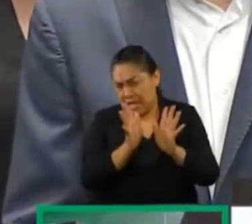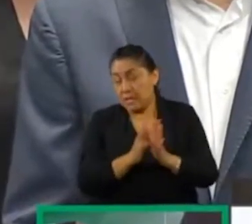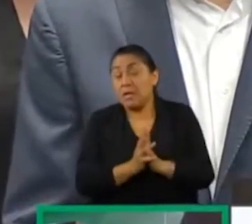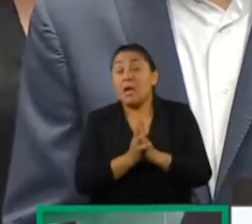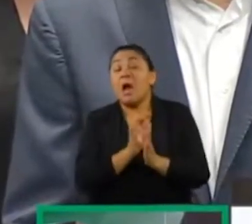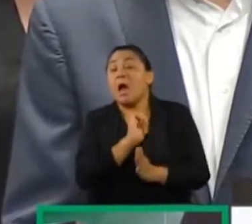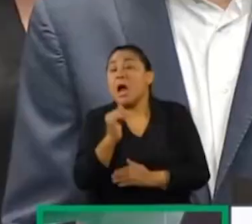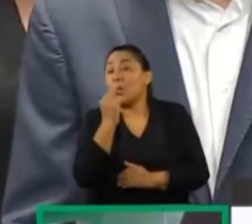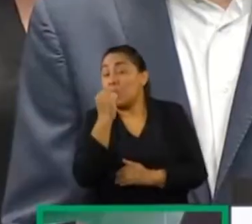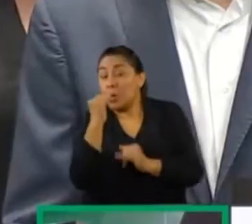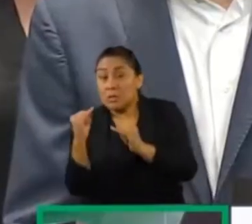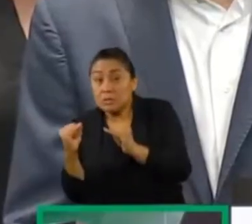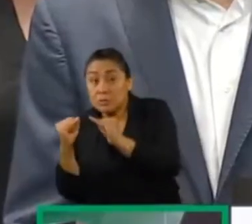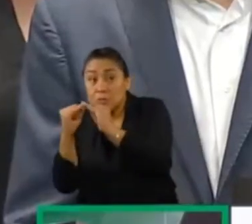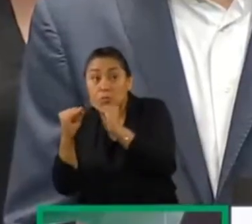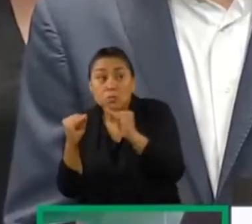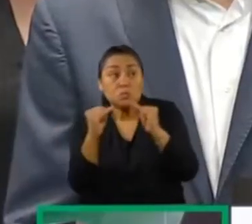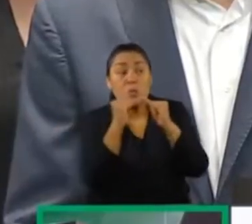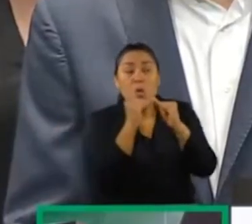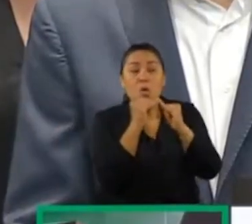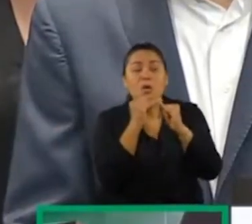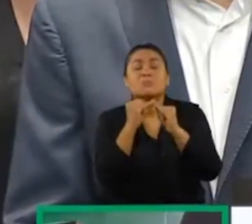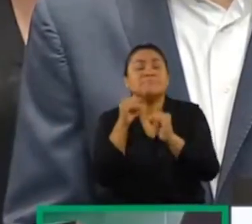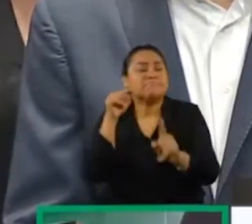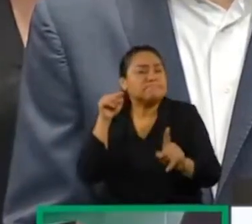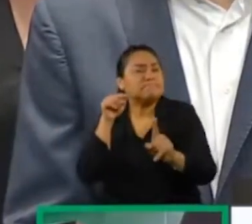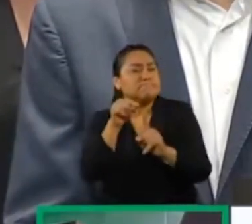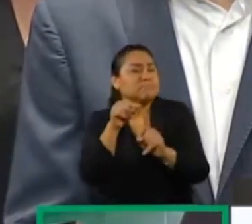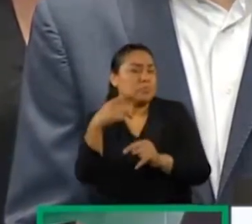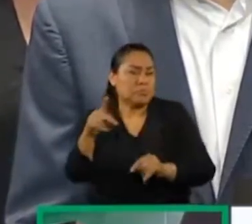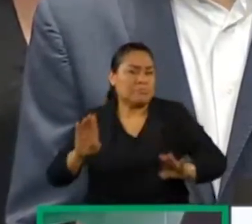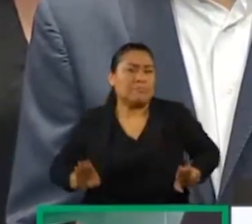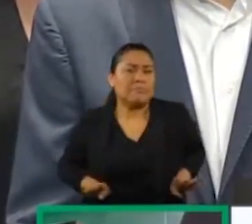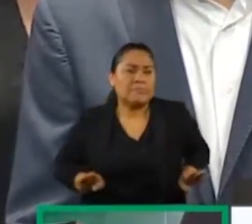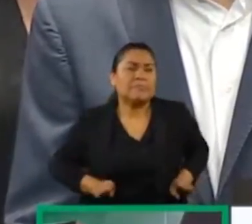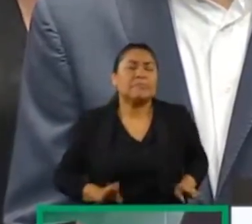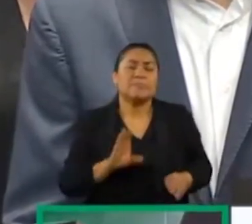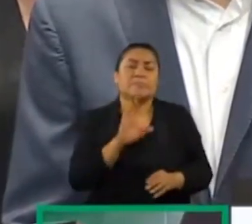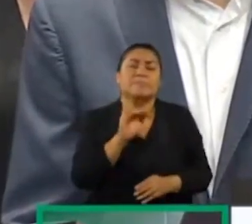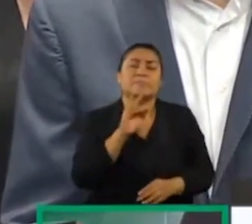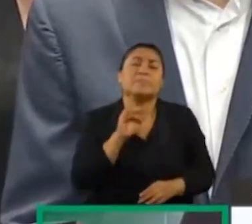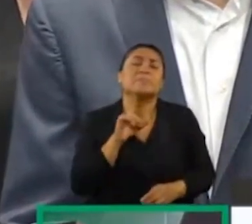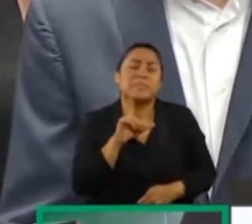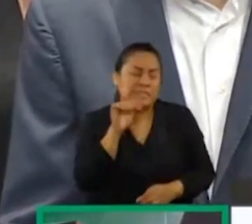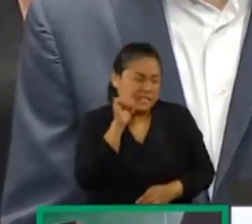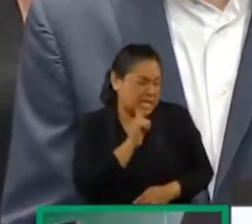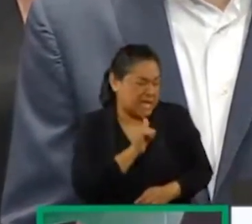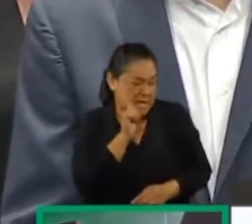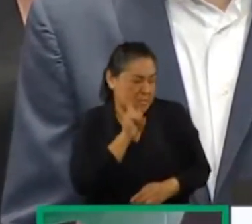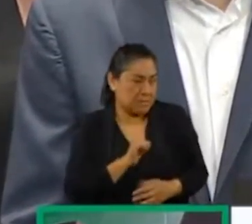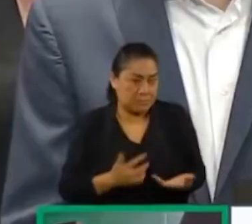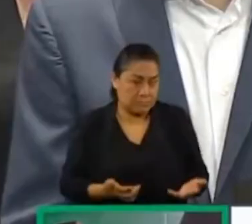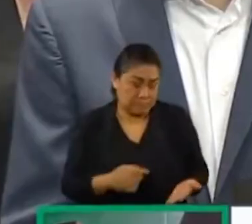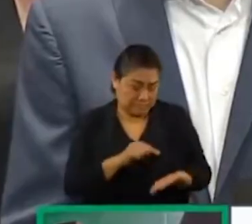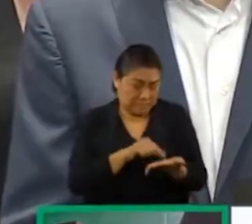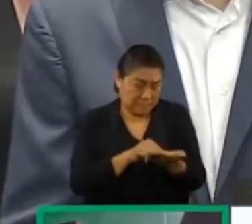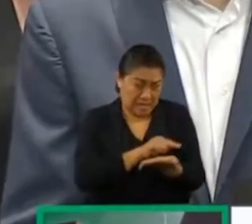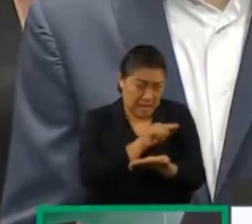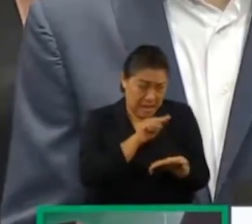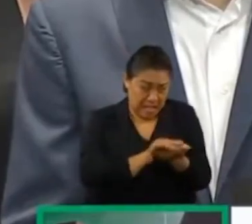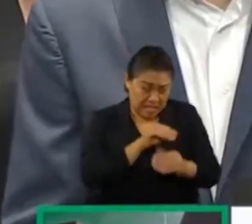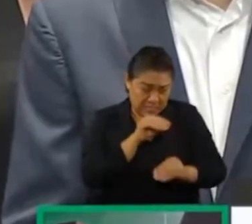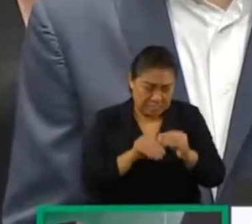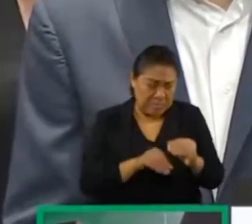instituciones de seguridad deben de ser de carácter civil. Esta reforma no es un